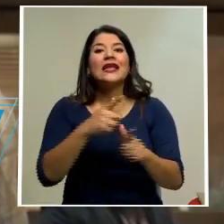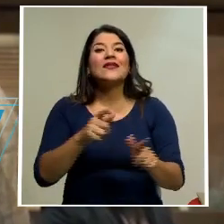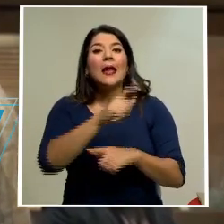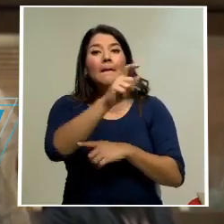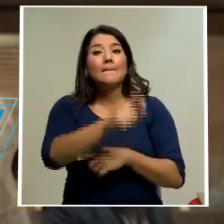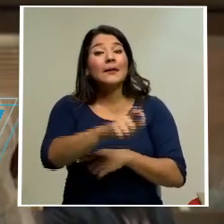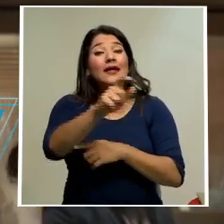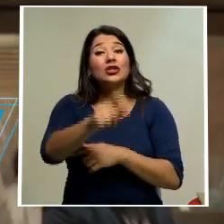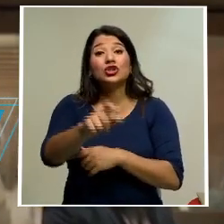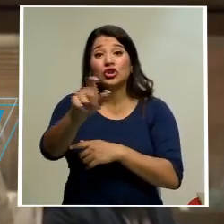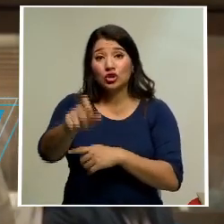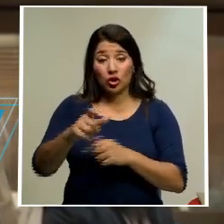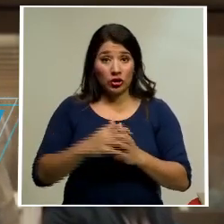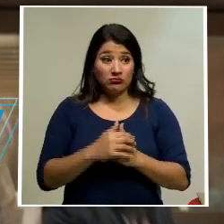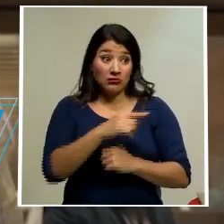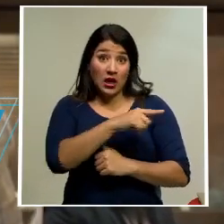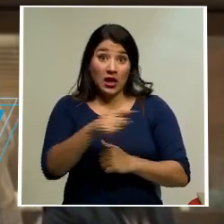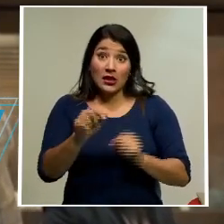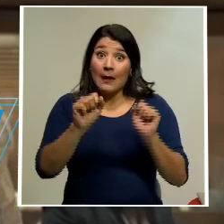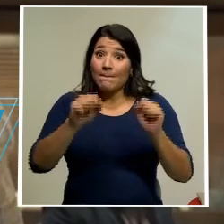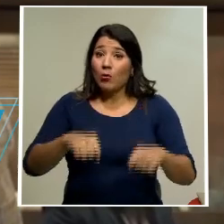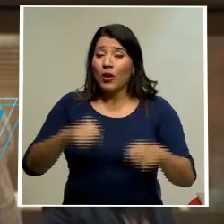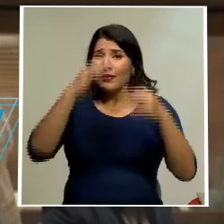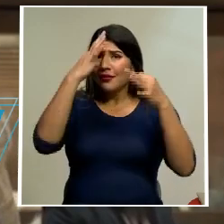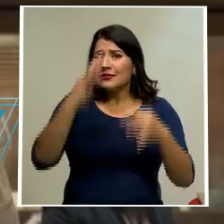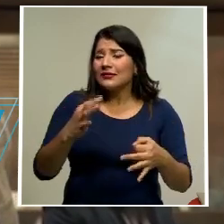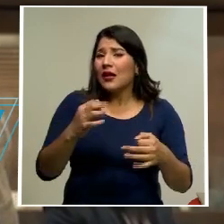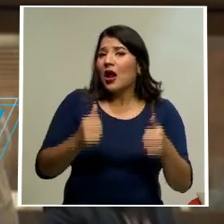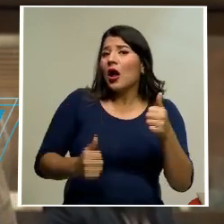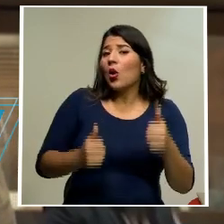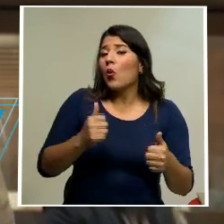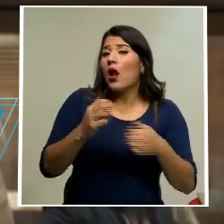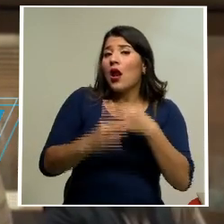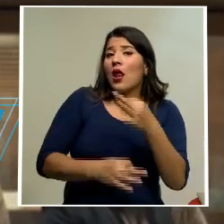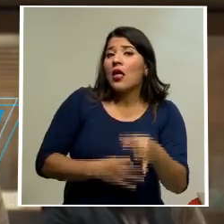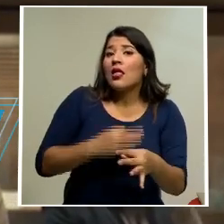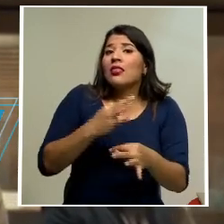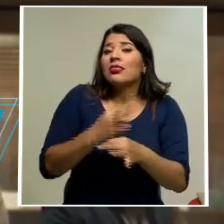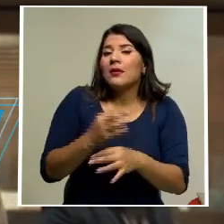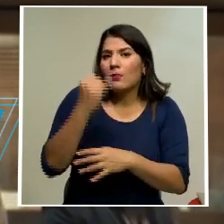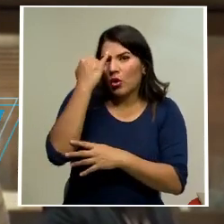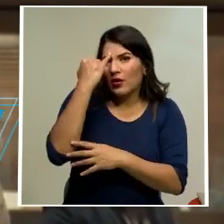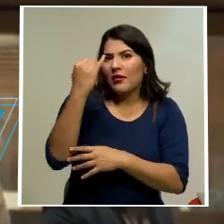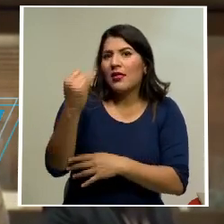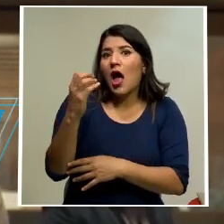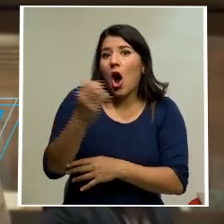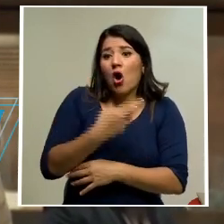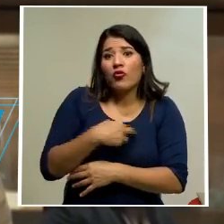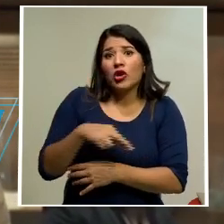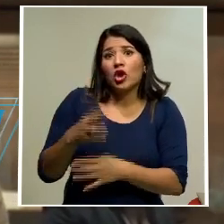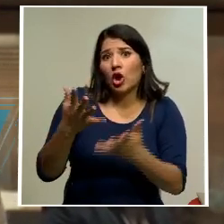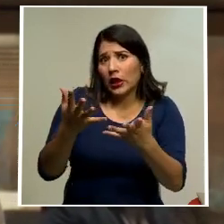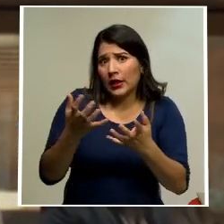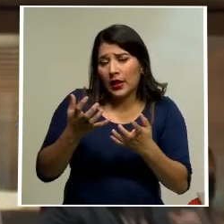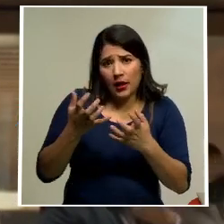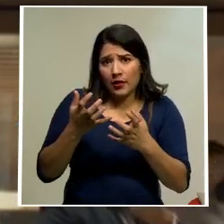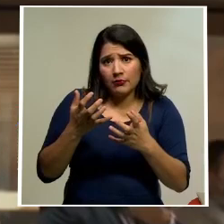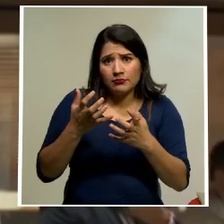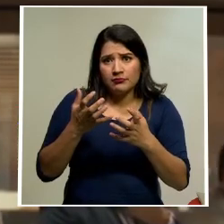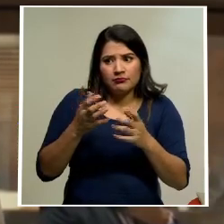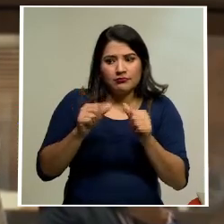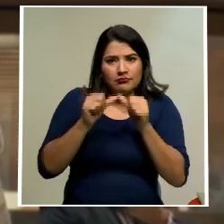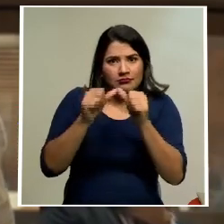personas de decidir cuál es el tipo de ideología que quiere recibir en